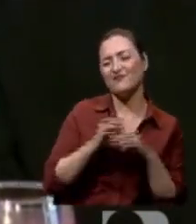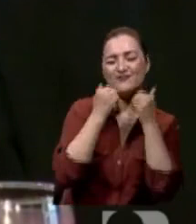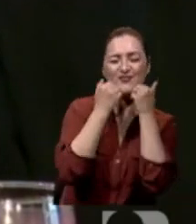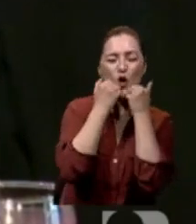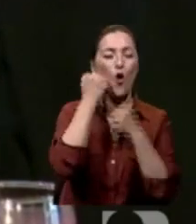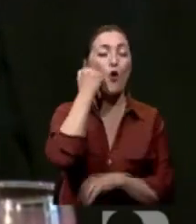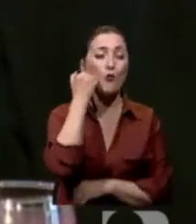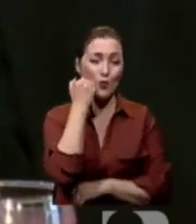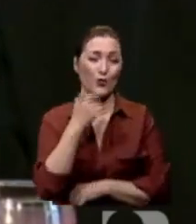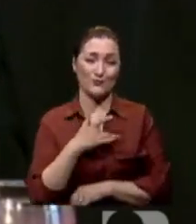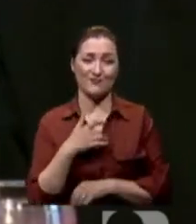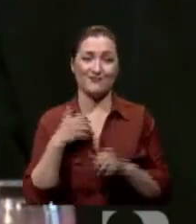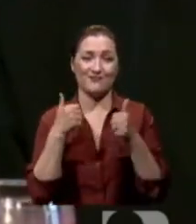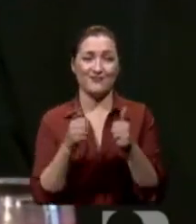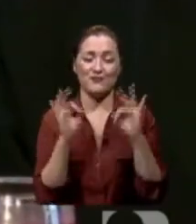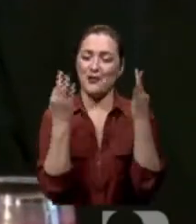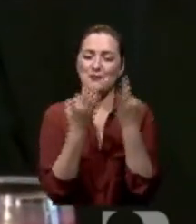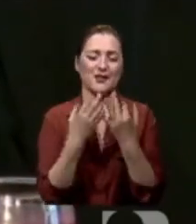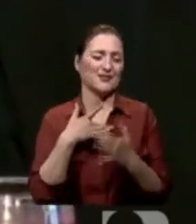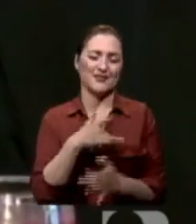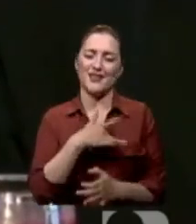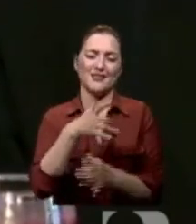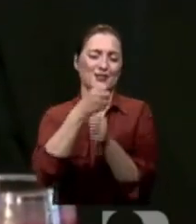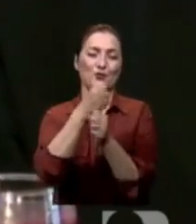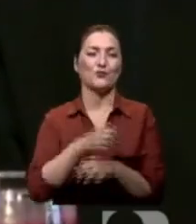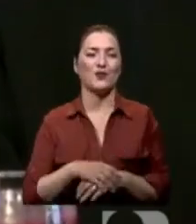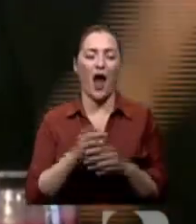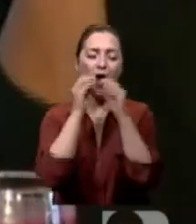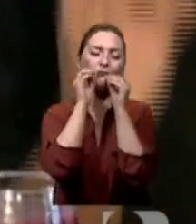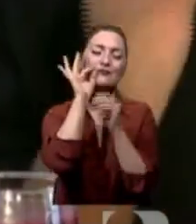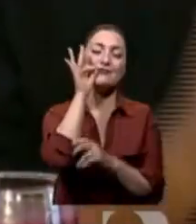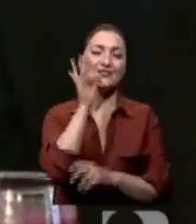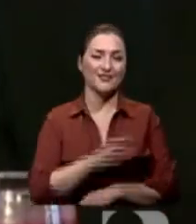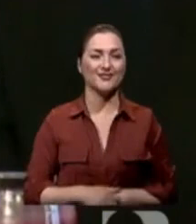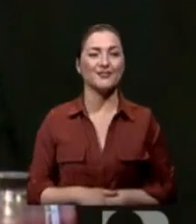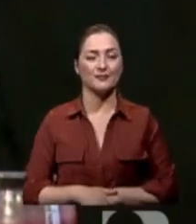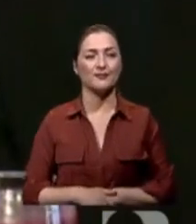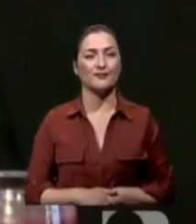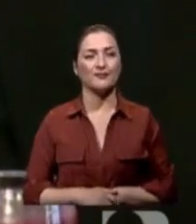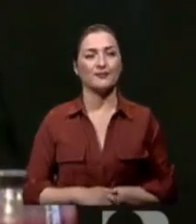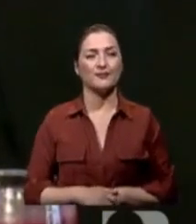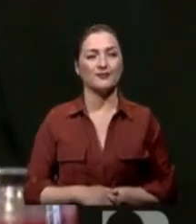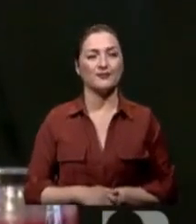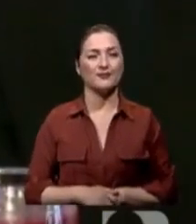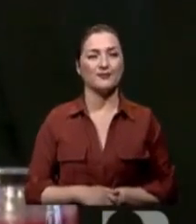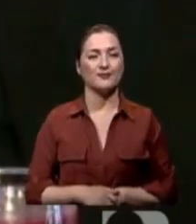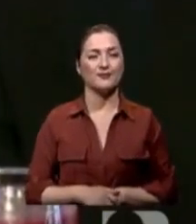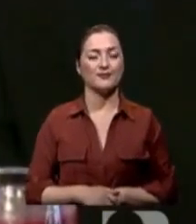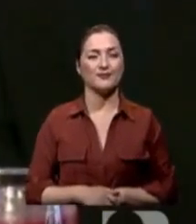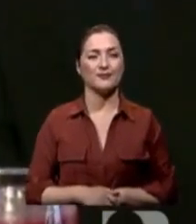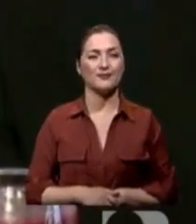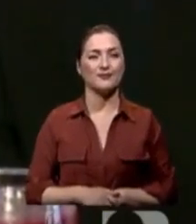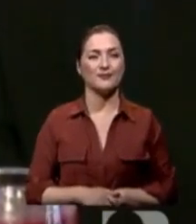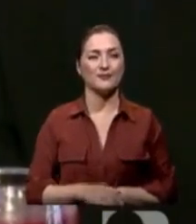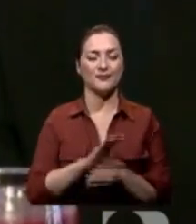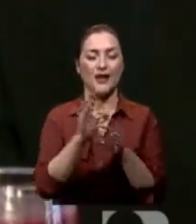atmósfera y te sientes en totalmente seguridad de que vas a probar una guagua deliciosa y rica. Así que el consejo es que no